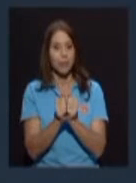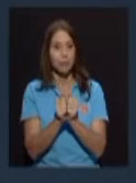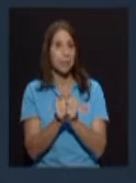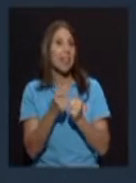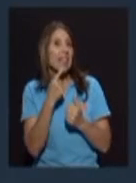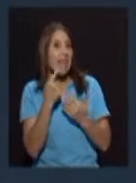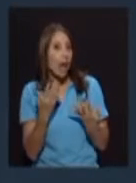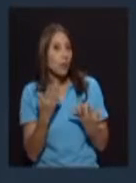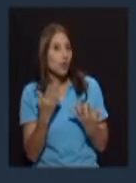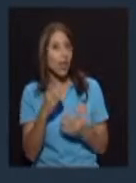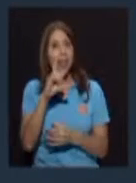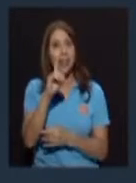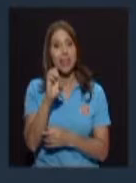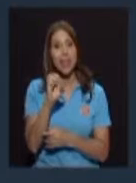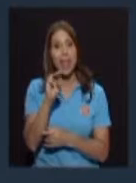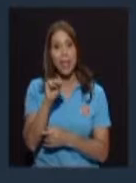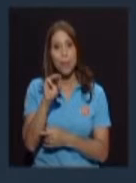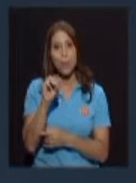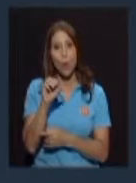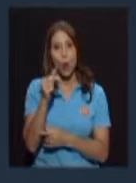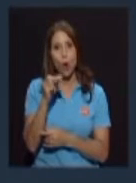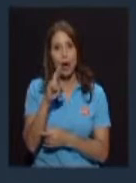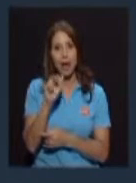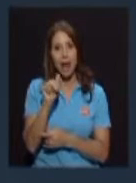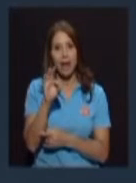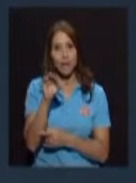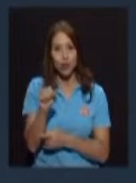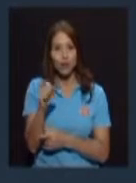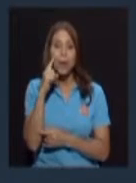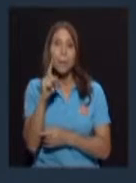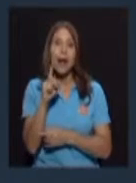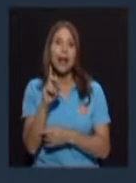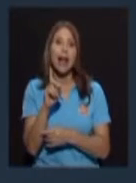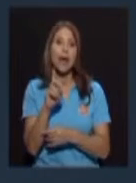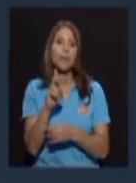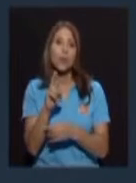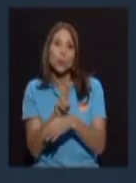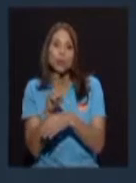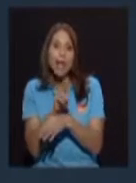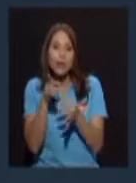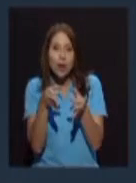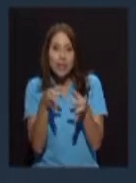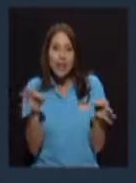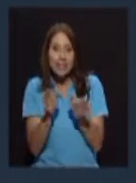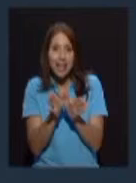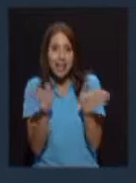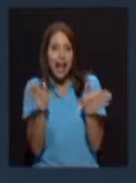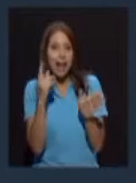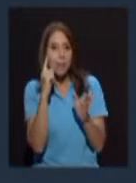digamos, los demógrafos, para usar una frase muy general que los engloba a los dos,